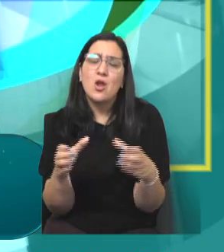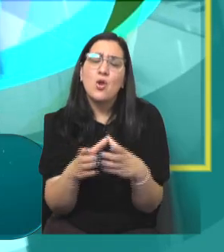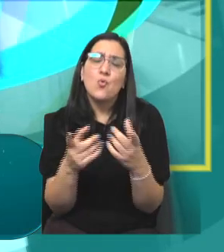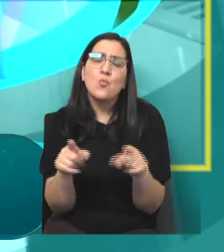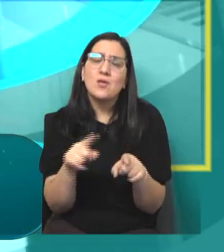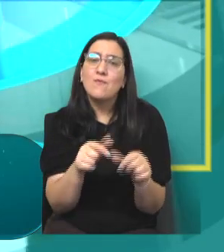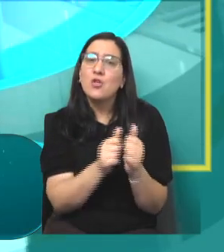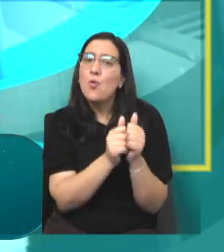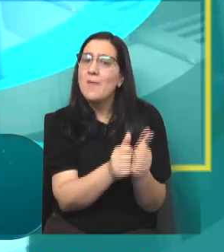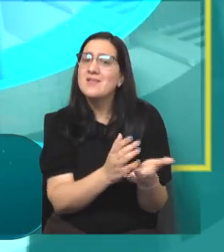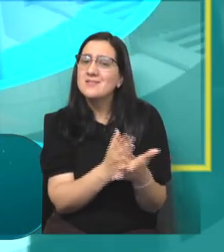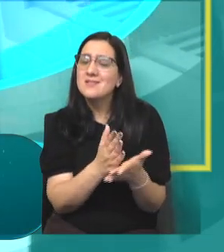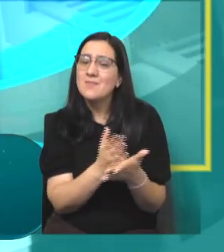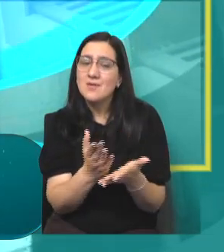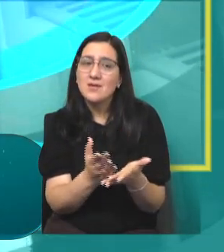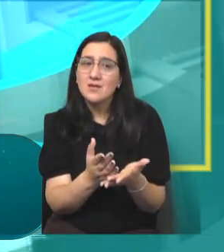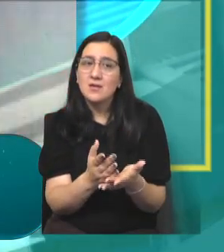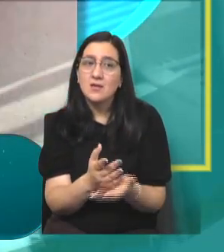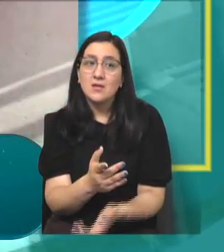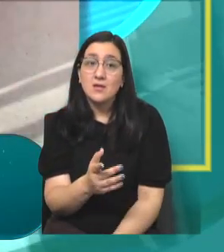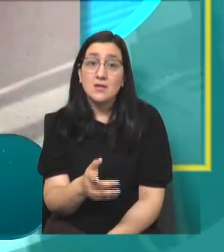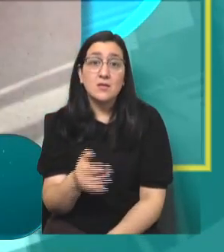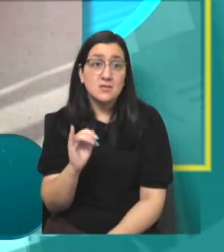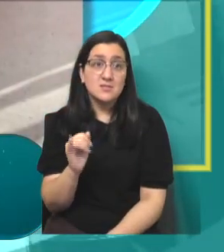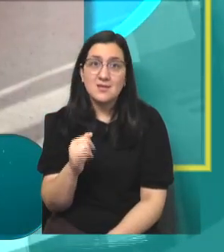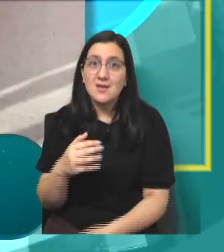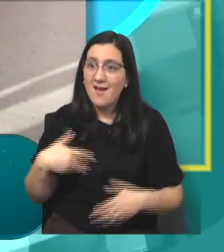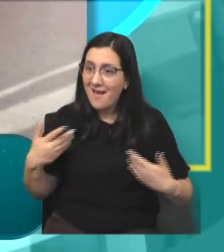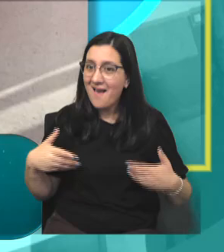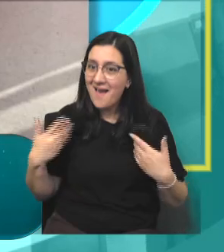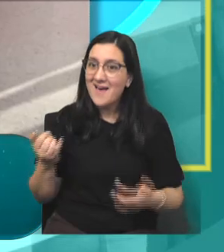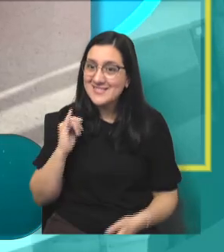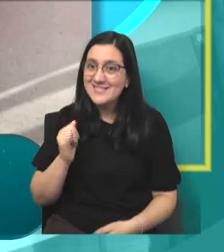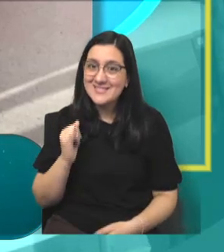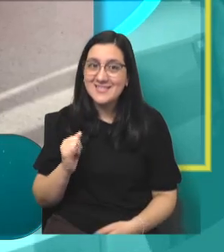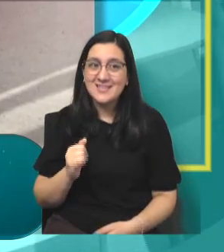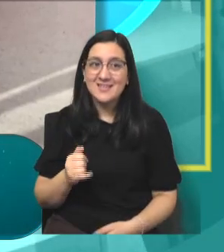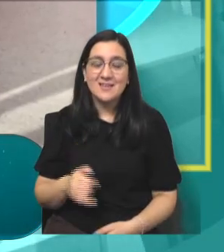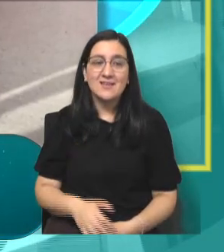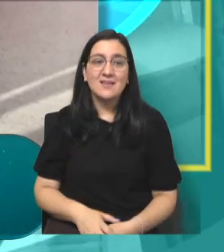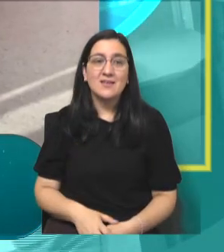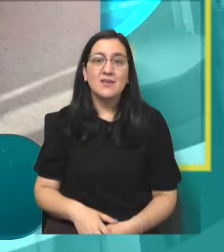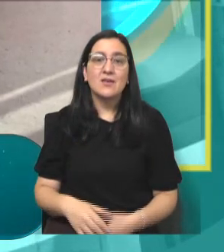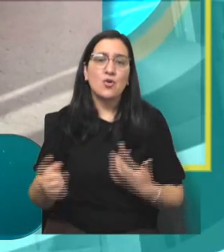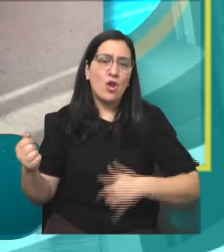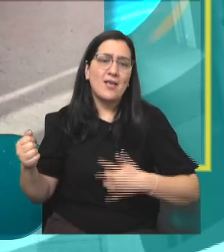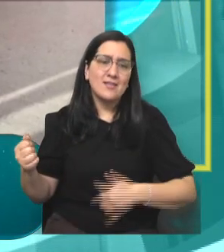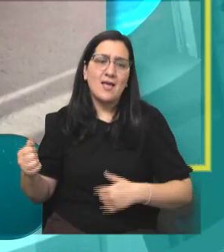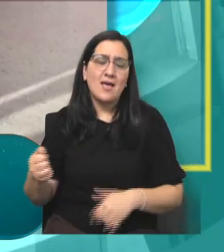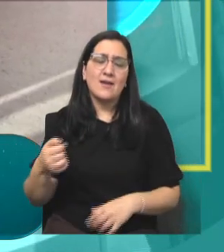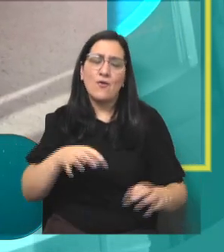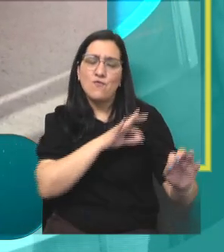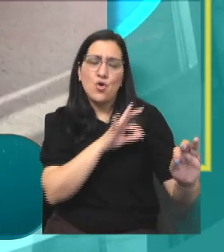vos te acompaña, ¿no? Y los gurises se recoparon, ¿no? Federico Mujica ahí en guitarra eléctrica, Betina Chávez en